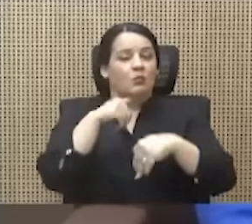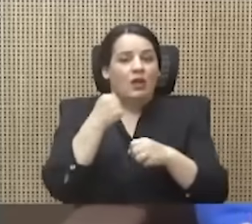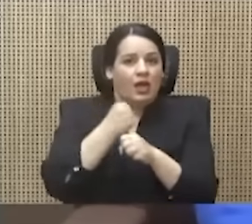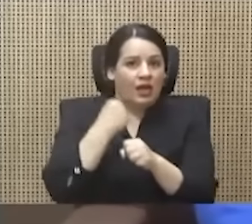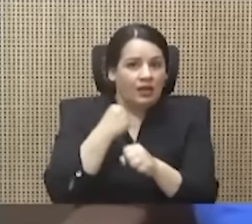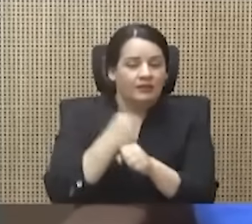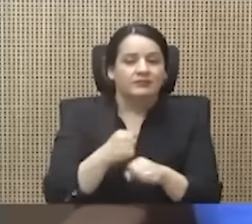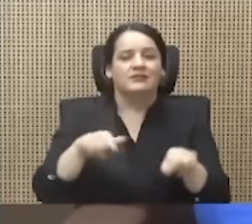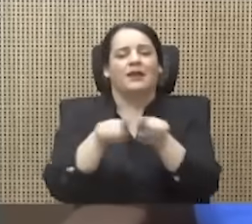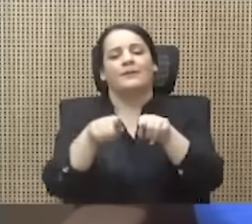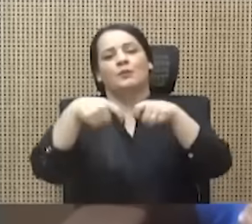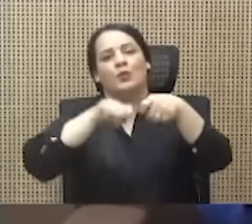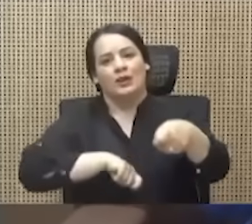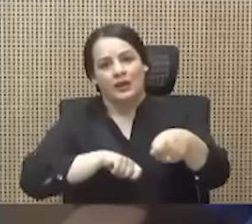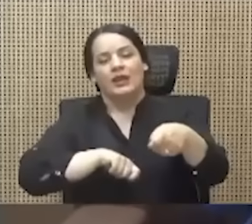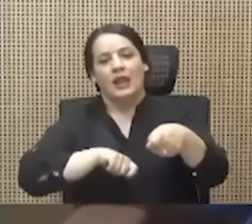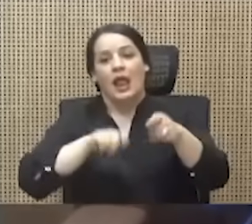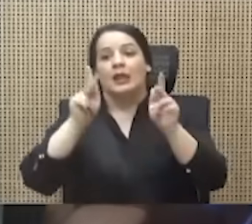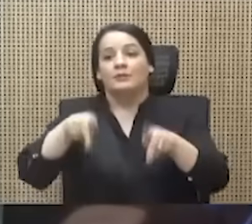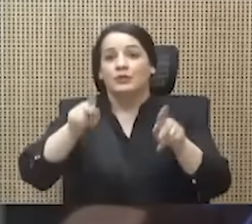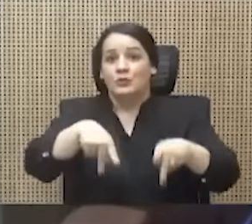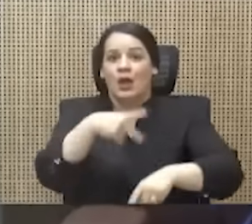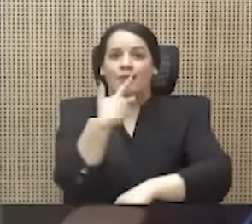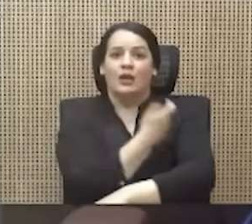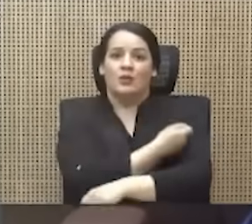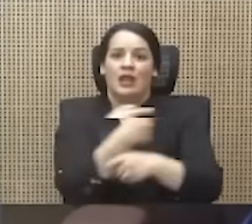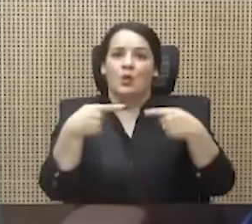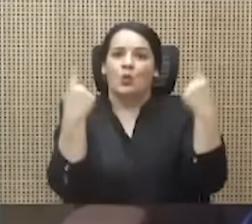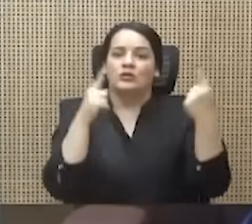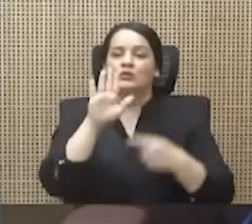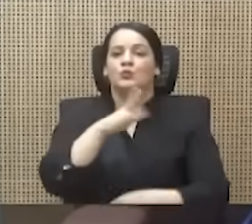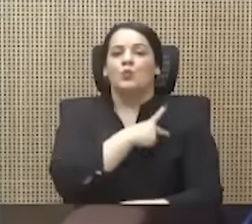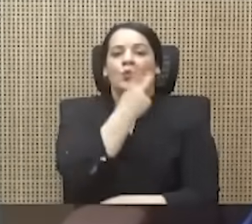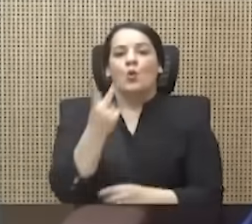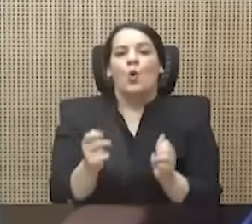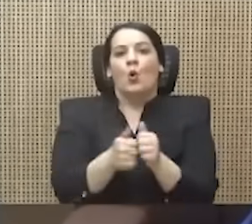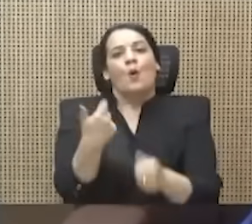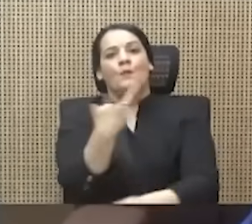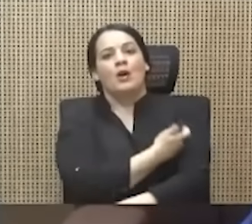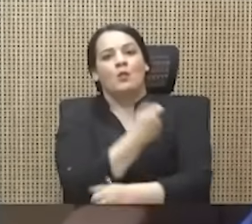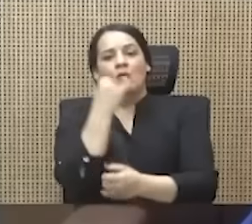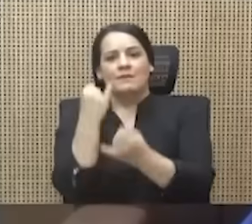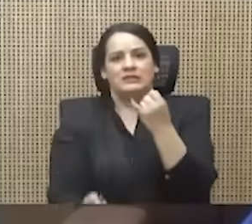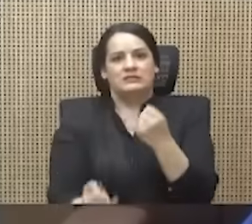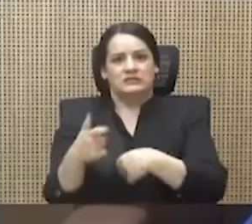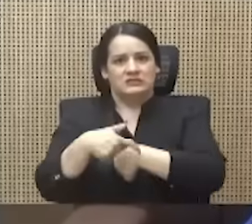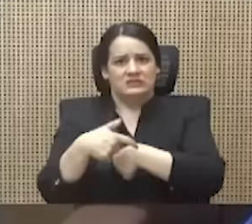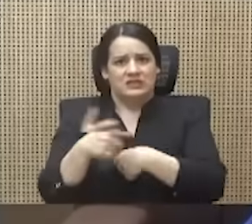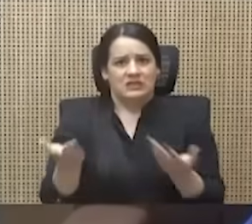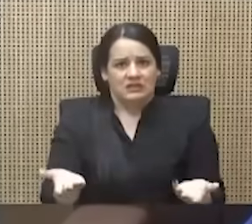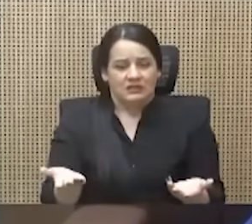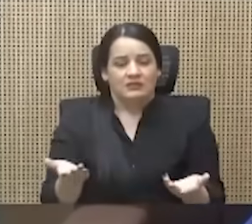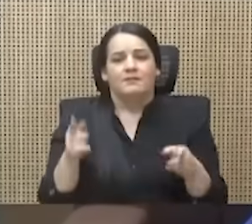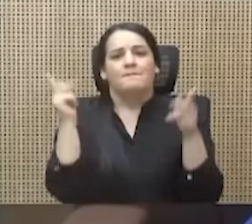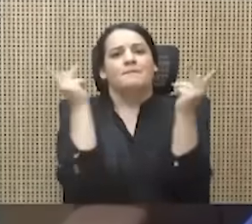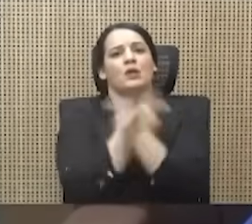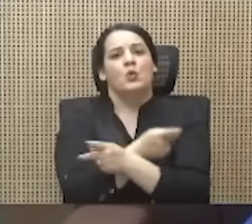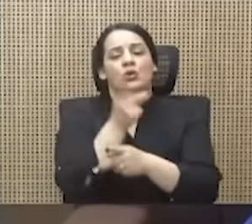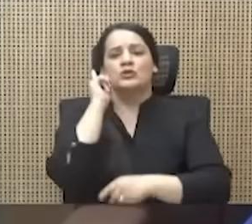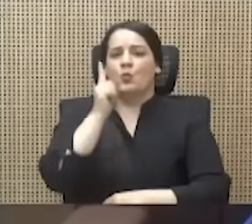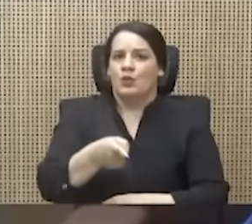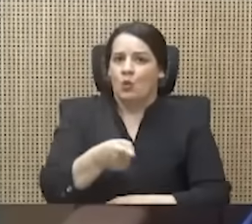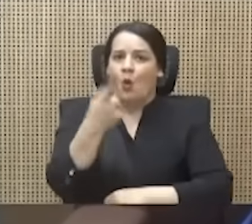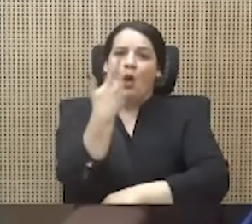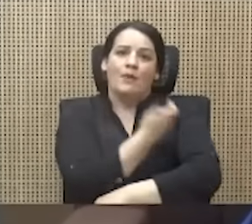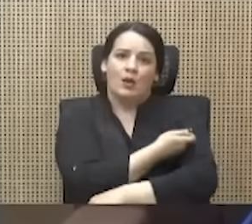las personas al obligarles a vacunarse en contra de su voluntad, incluso con vacunas vencidas. Peor aún, se obligó a vacunar a los